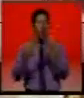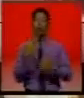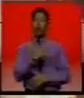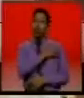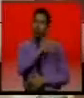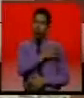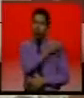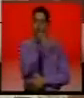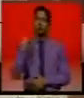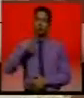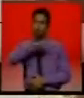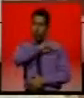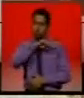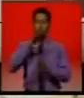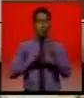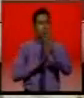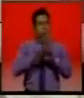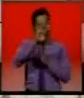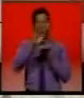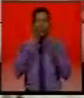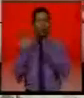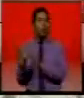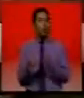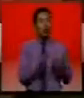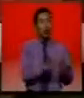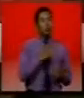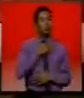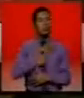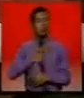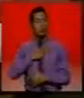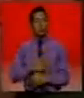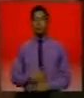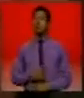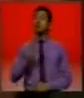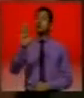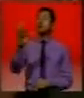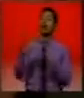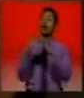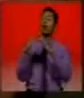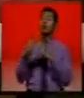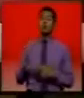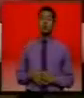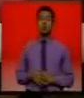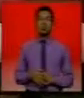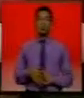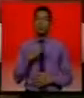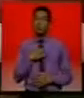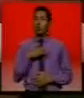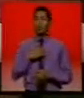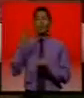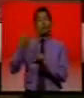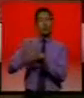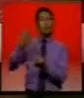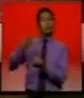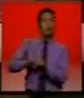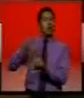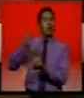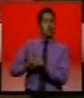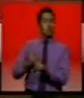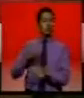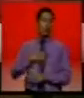vamos a salir adelante, pero organizarnos y en orden, compañeros. ¿Qué pasó con su casa? Se fue, yo estaba arrendando, iba